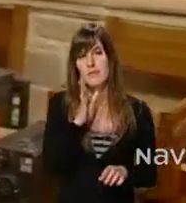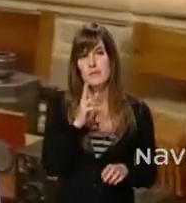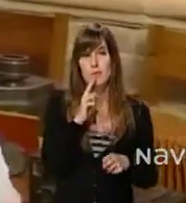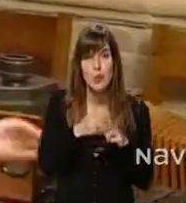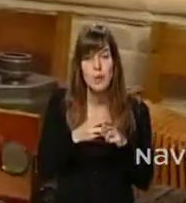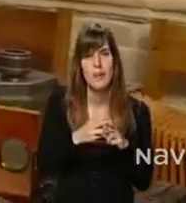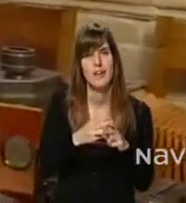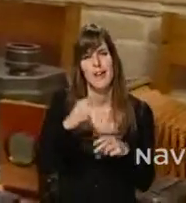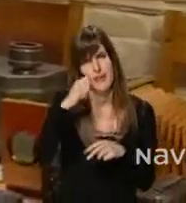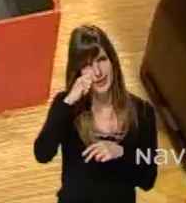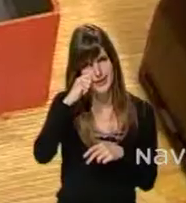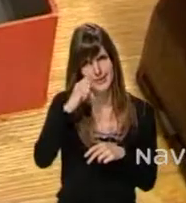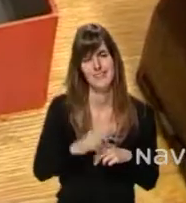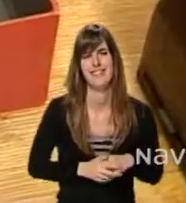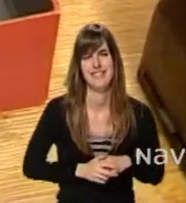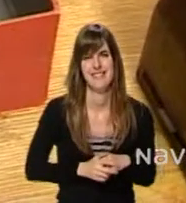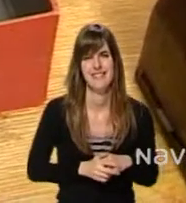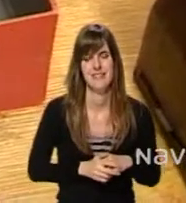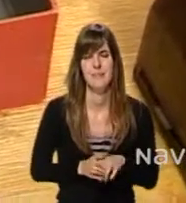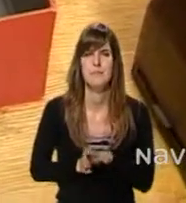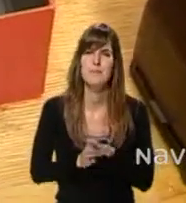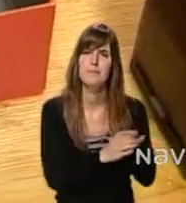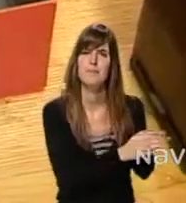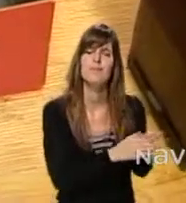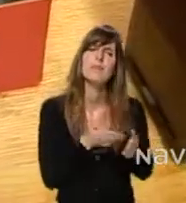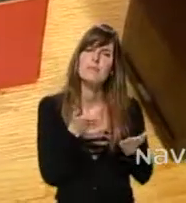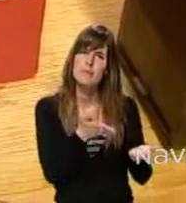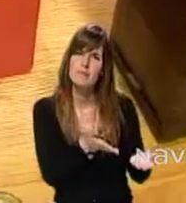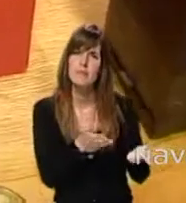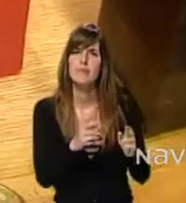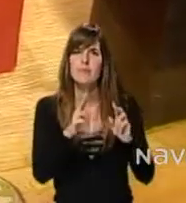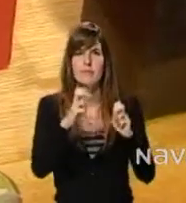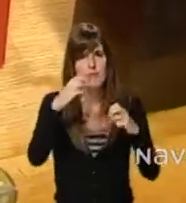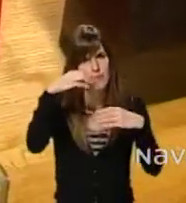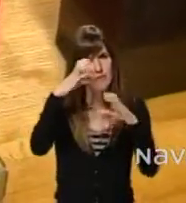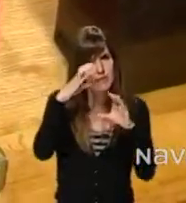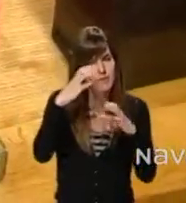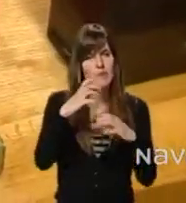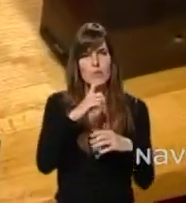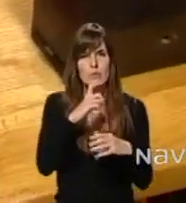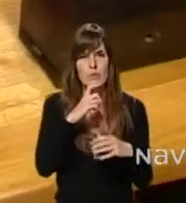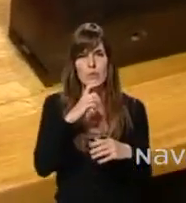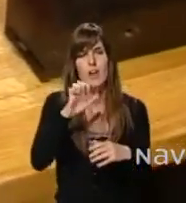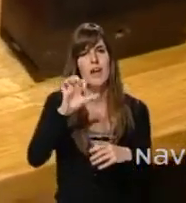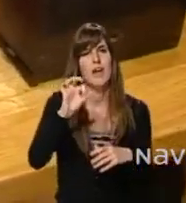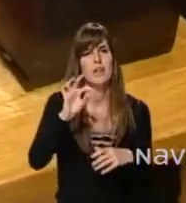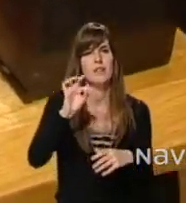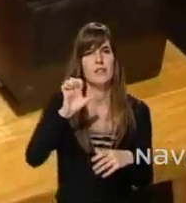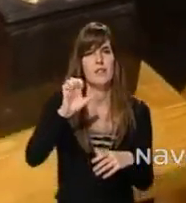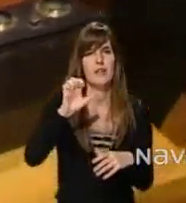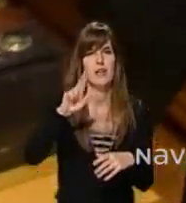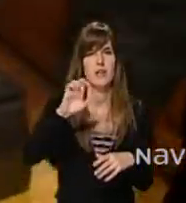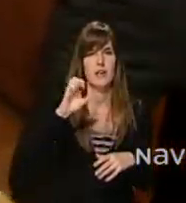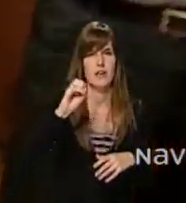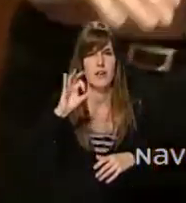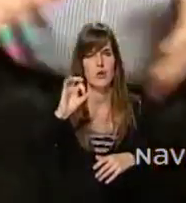de detectives y cualquiera de estas, ¿no? Y aquí tendríamos, Gisleno, lo que es la estereoscopía. Efectivamente. Aquí tenemos, para mí, la parte